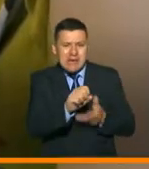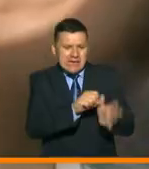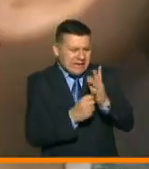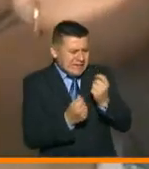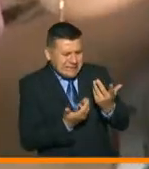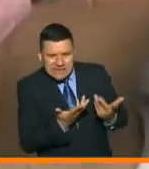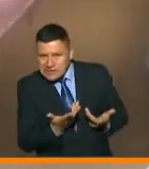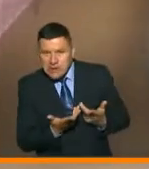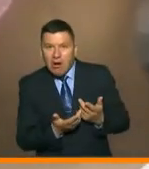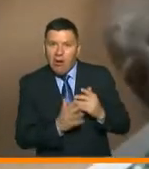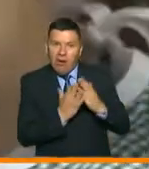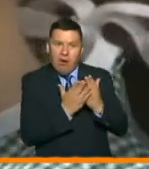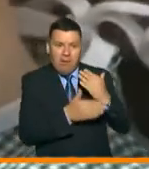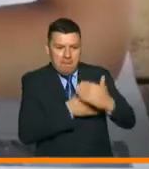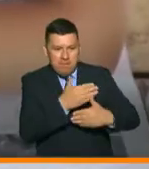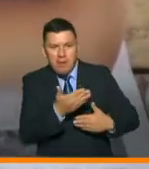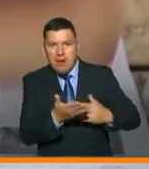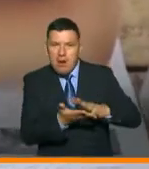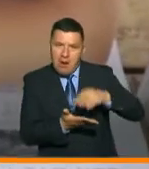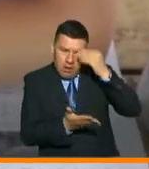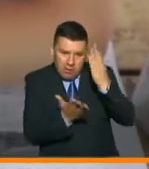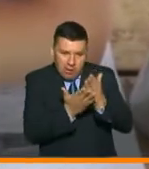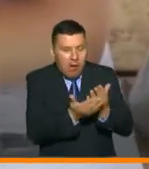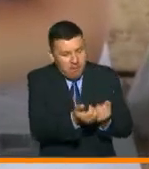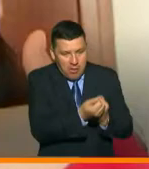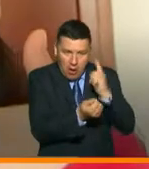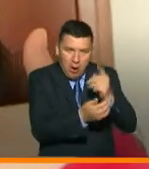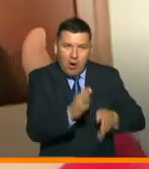pandemia y les permiten continuar su proceso de aprendizaje.